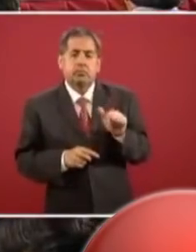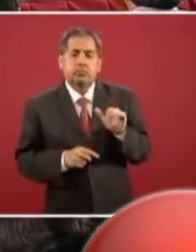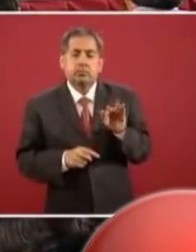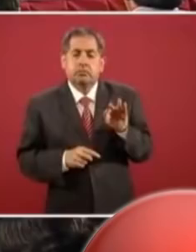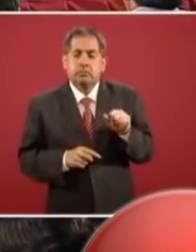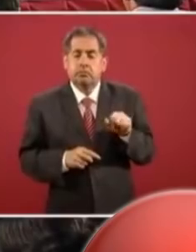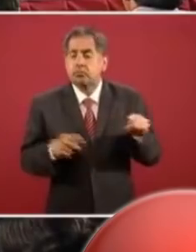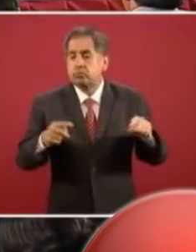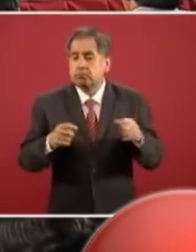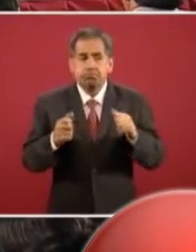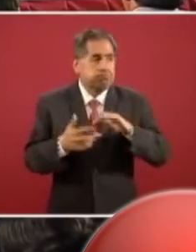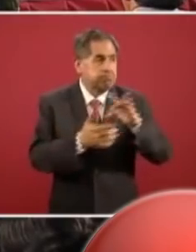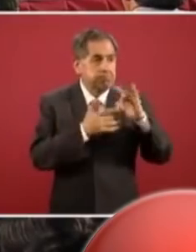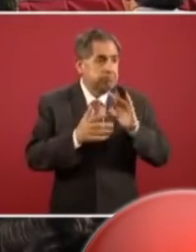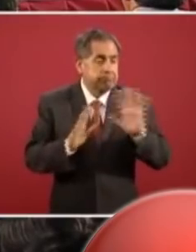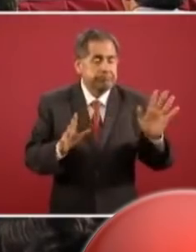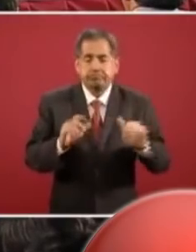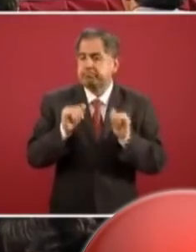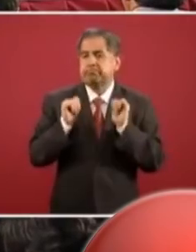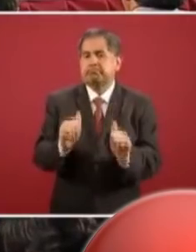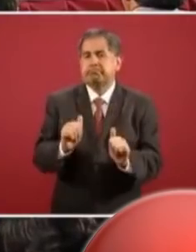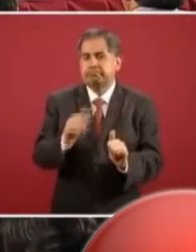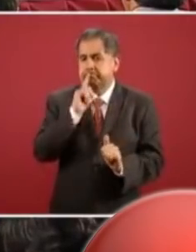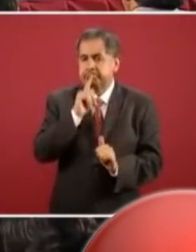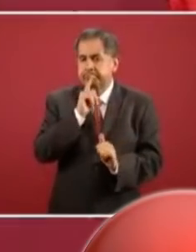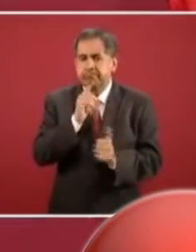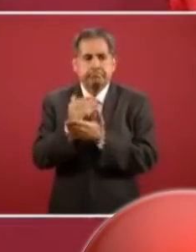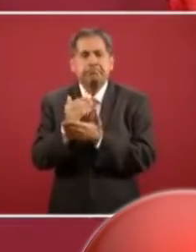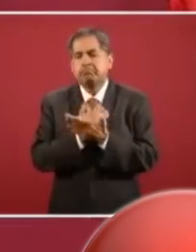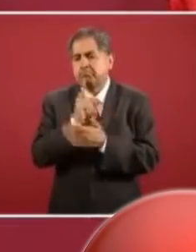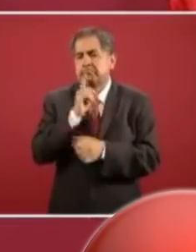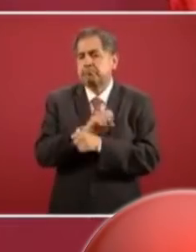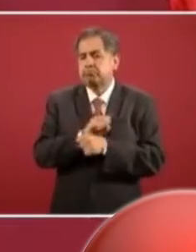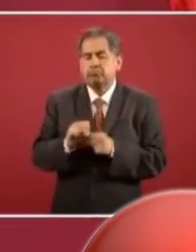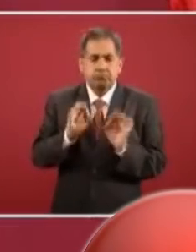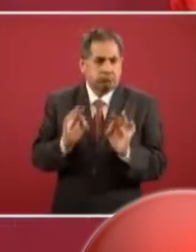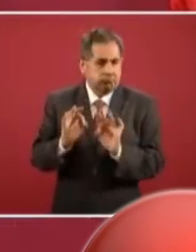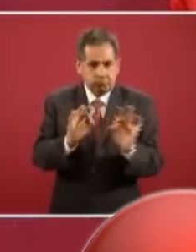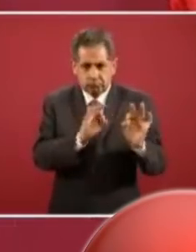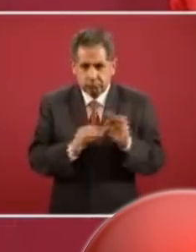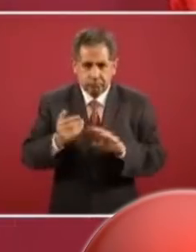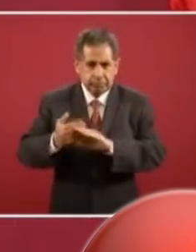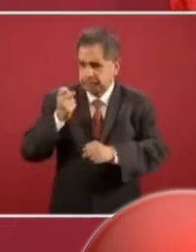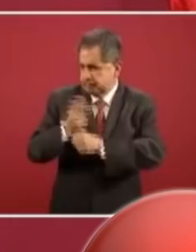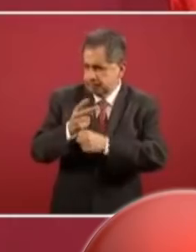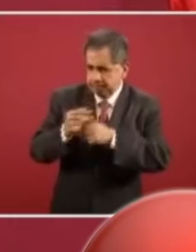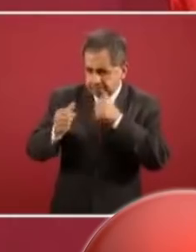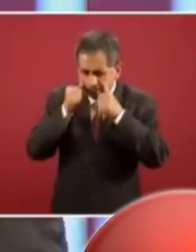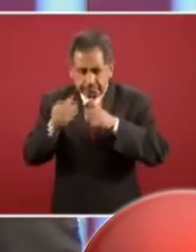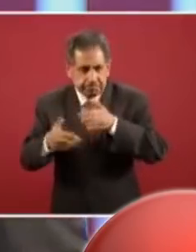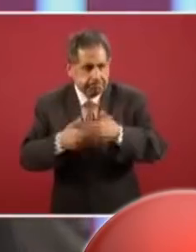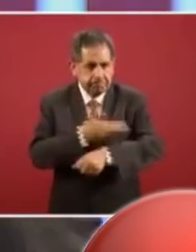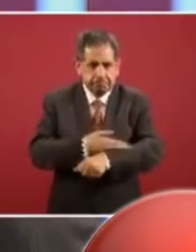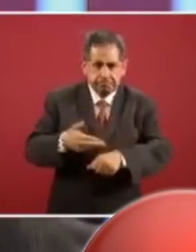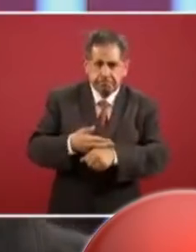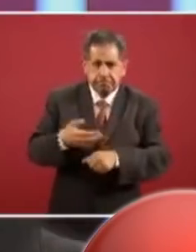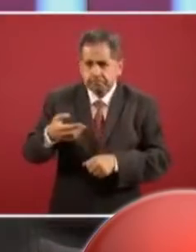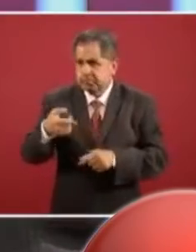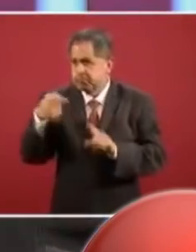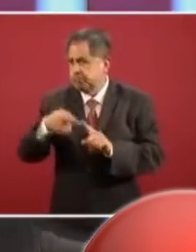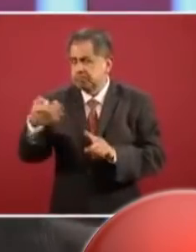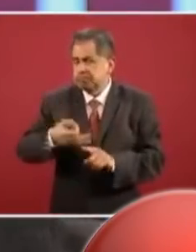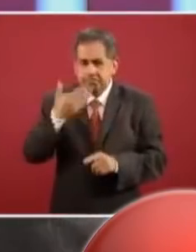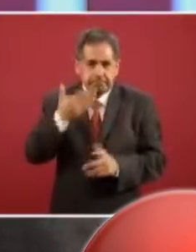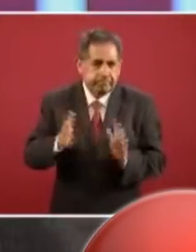Pacífico. Afortunadamente logramos atender todos ellos con prontitud, con eficiencia.